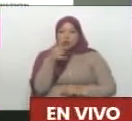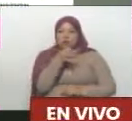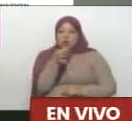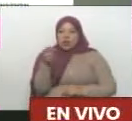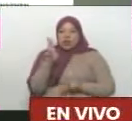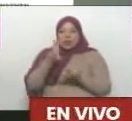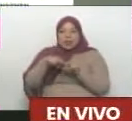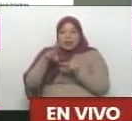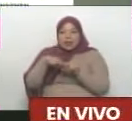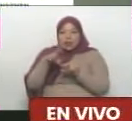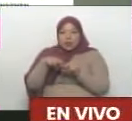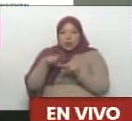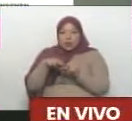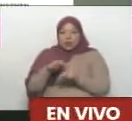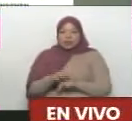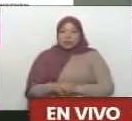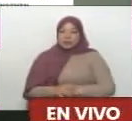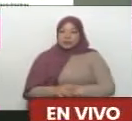y negritos.